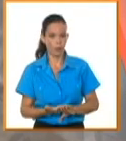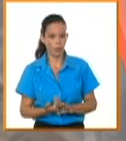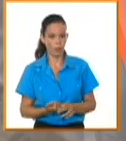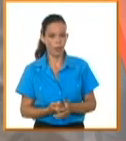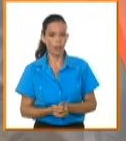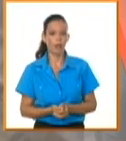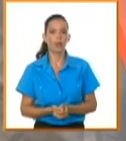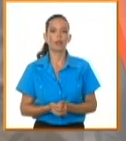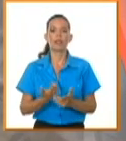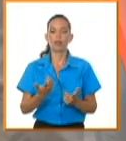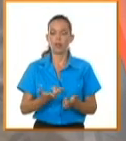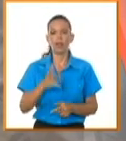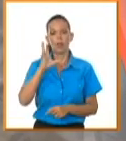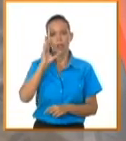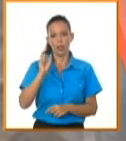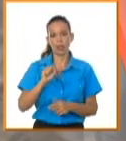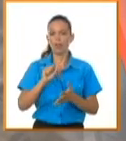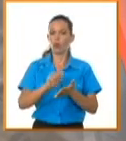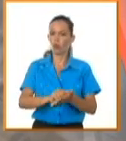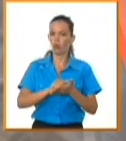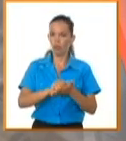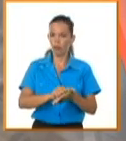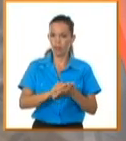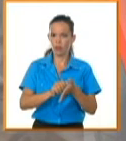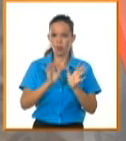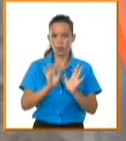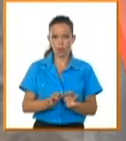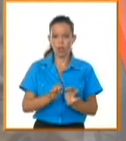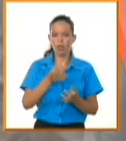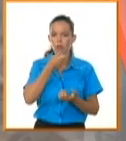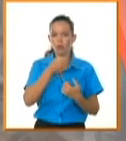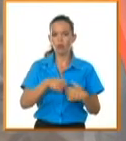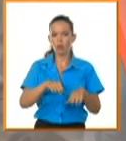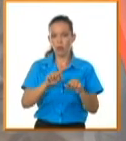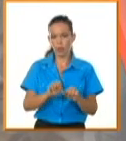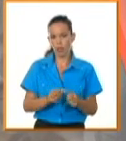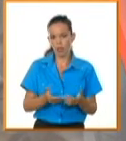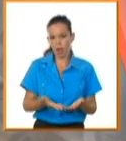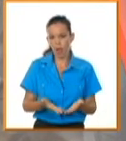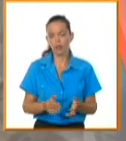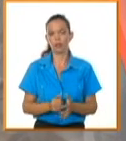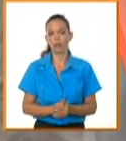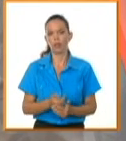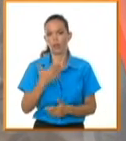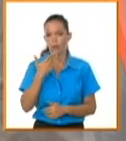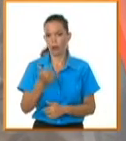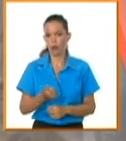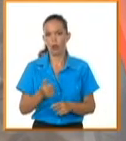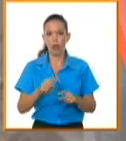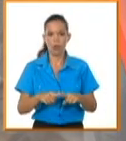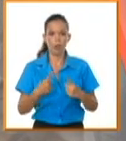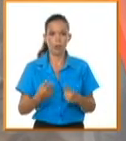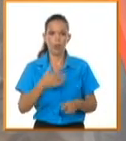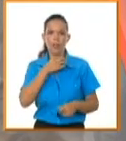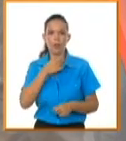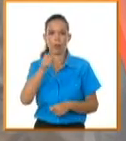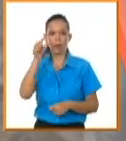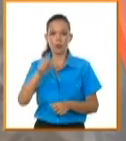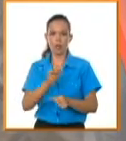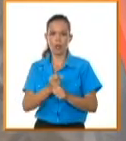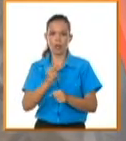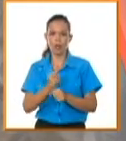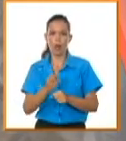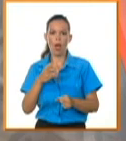que esto es un servicio que siempre va a haber posibilidades Porque además siempre vamos a tener lugares o no hay las condiciones para poder